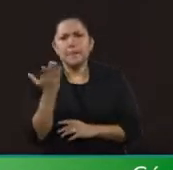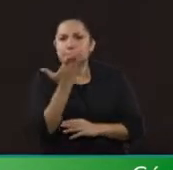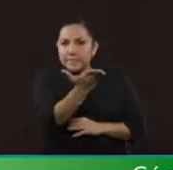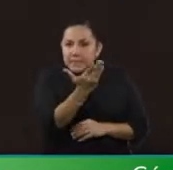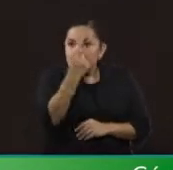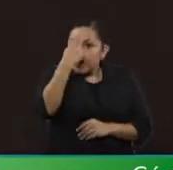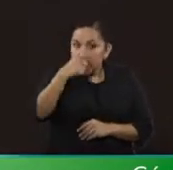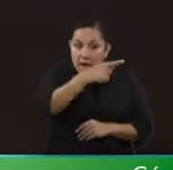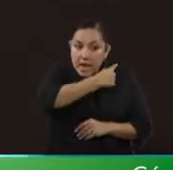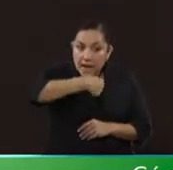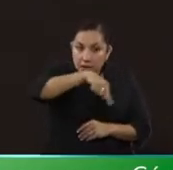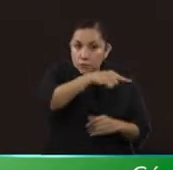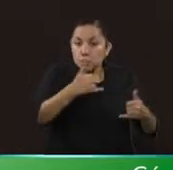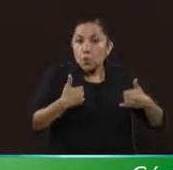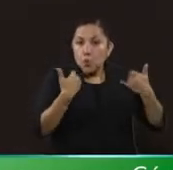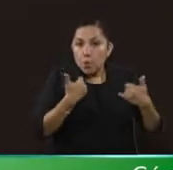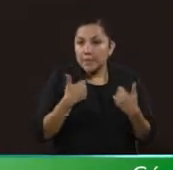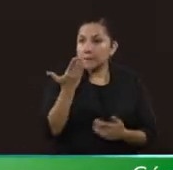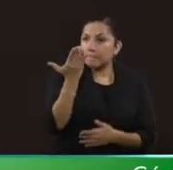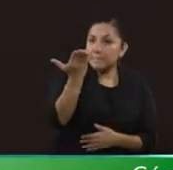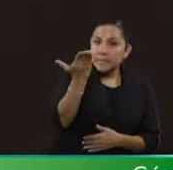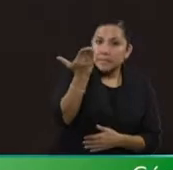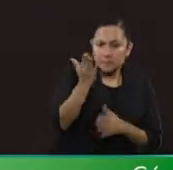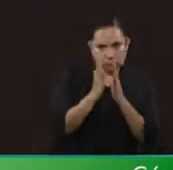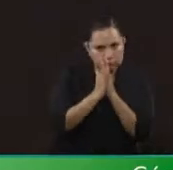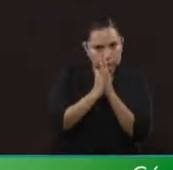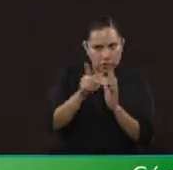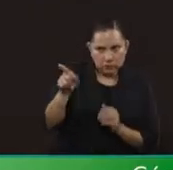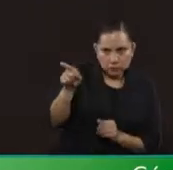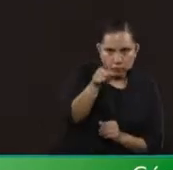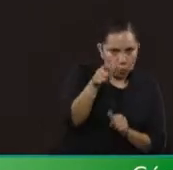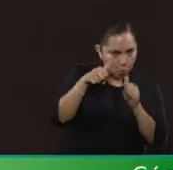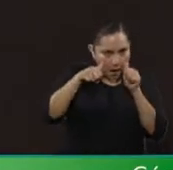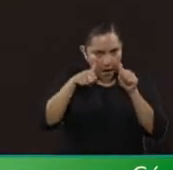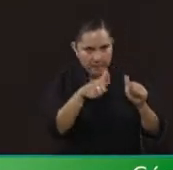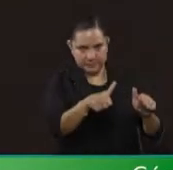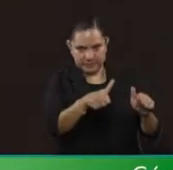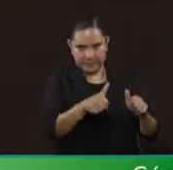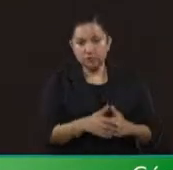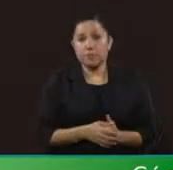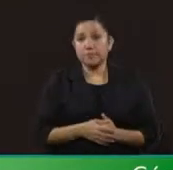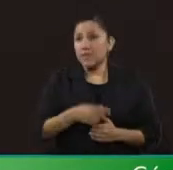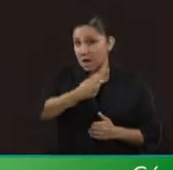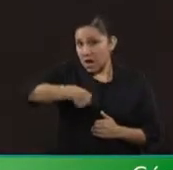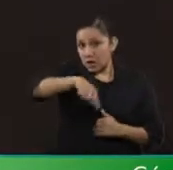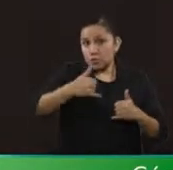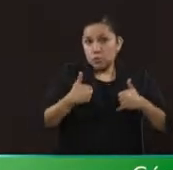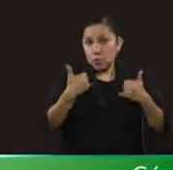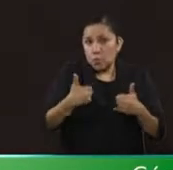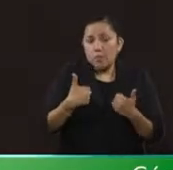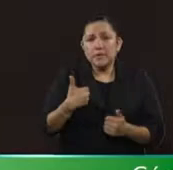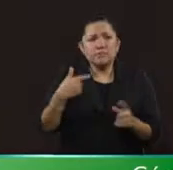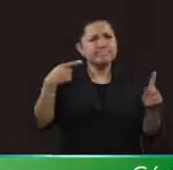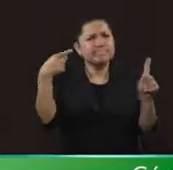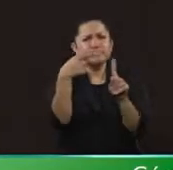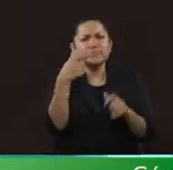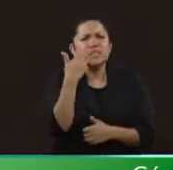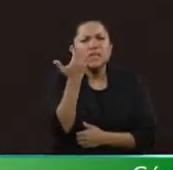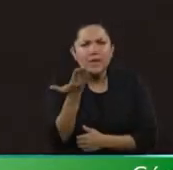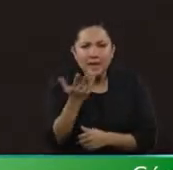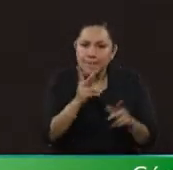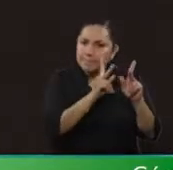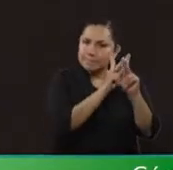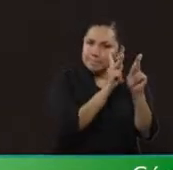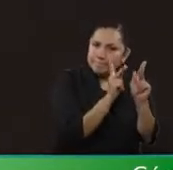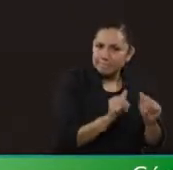juventudes de este país quieren Paz quieren justicia y no más